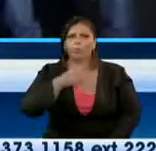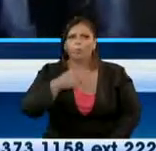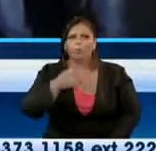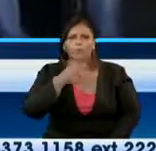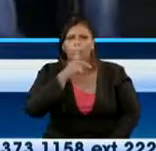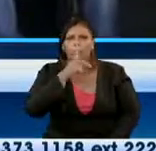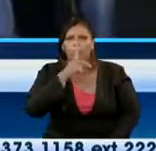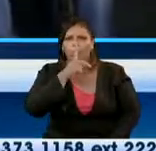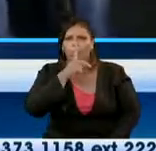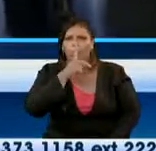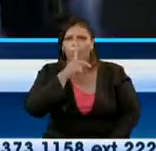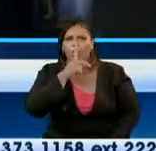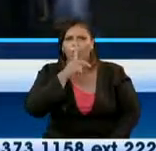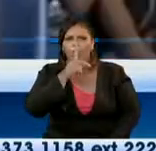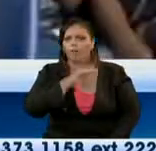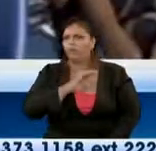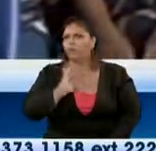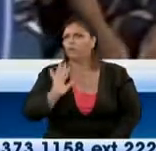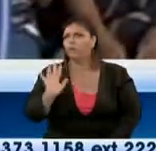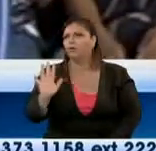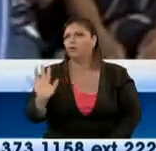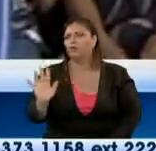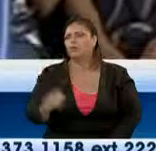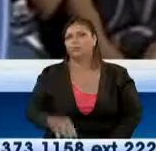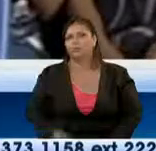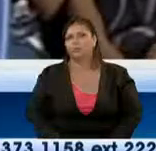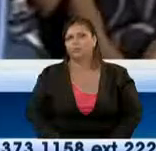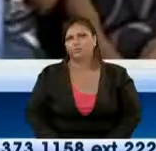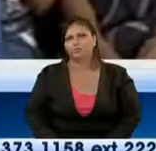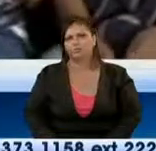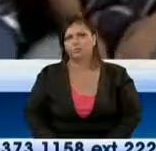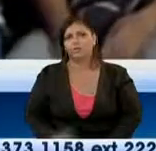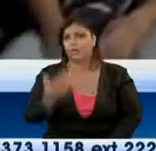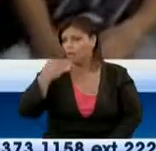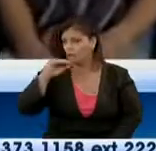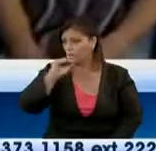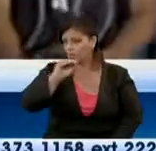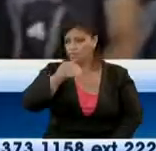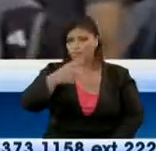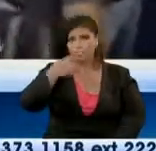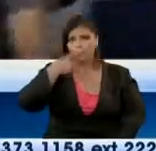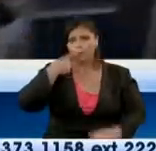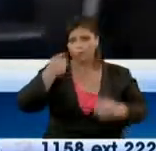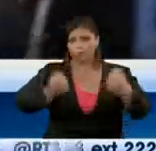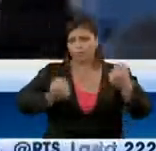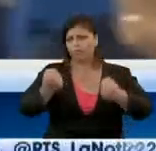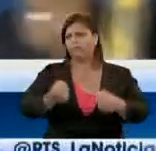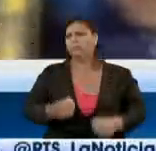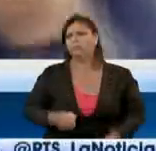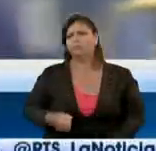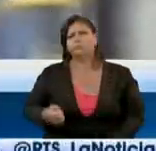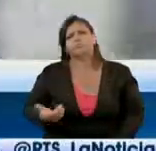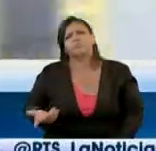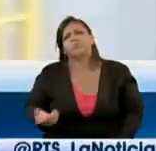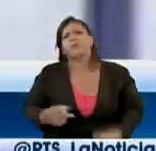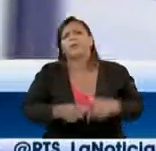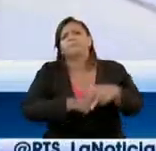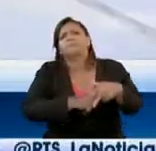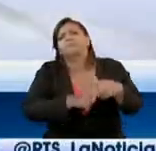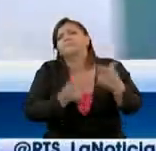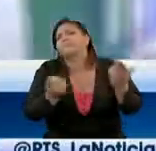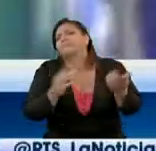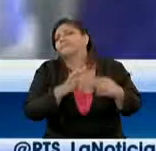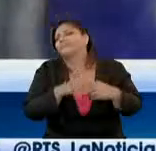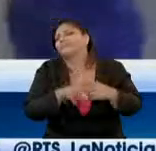¿Y si alerta al conductor? Hasta que alerta al conductor, muchas veces ha pasado, pero tampoco el guardia ha hecho nada. Se escapa. Vamos a conversar rápidamente con